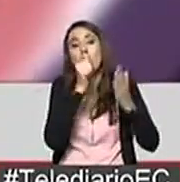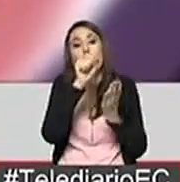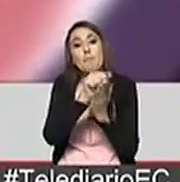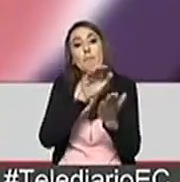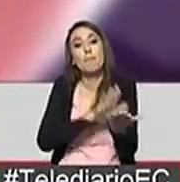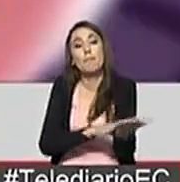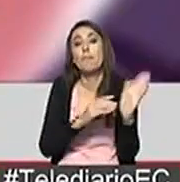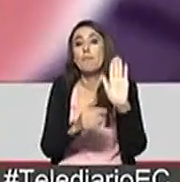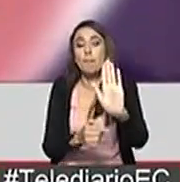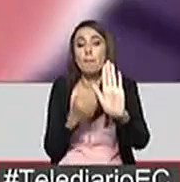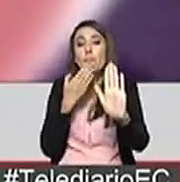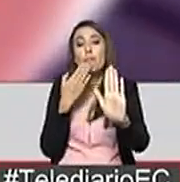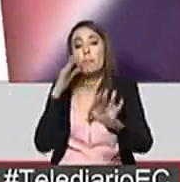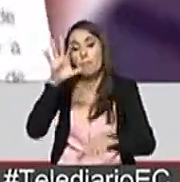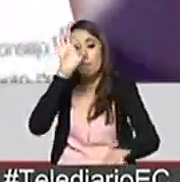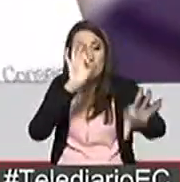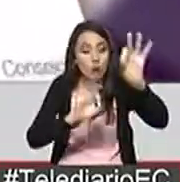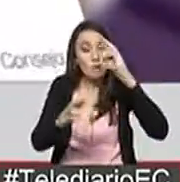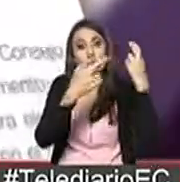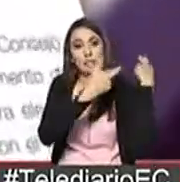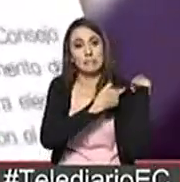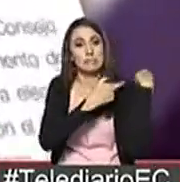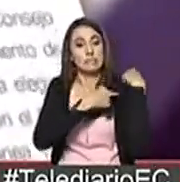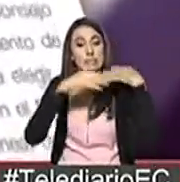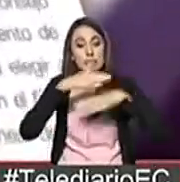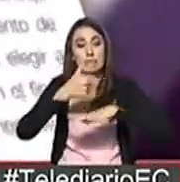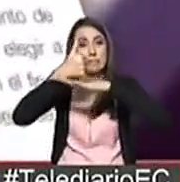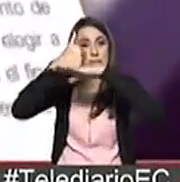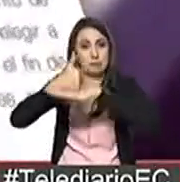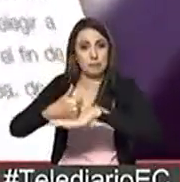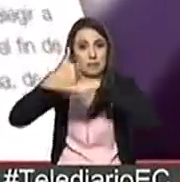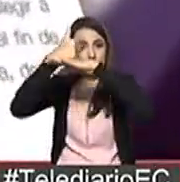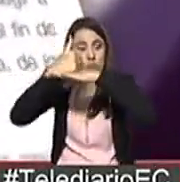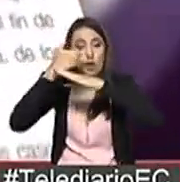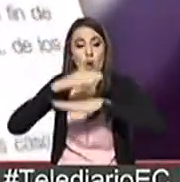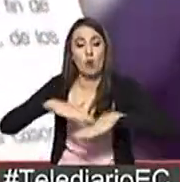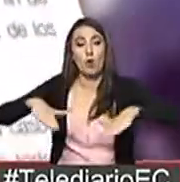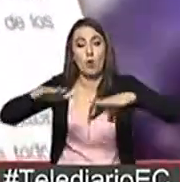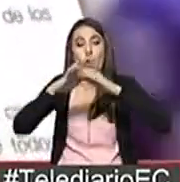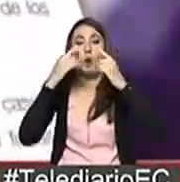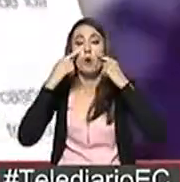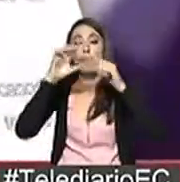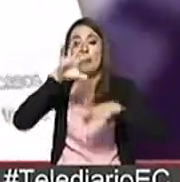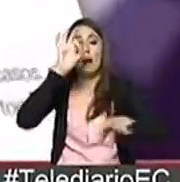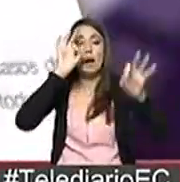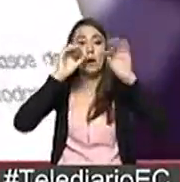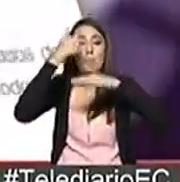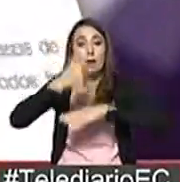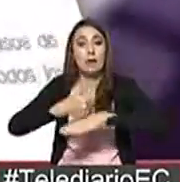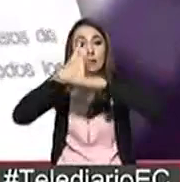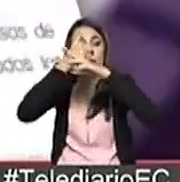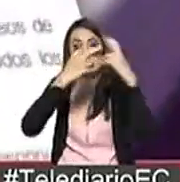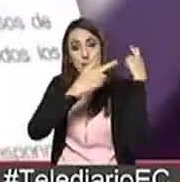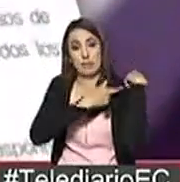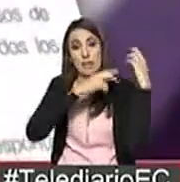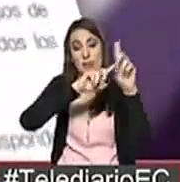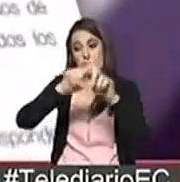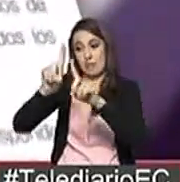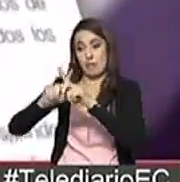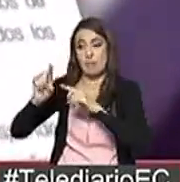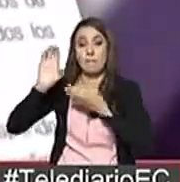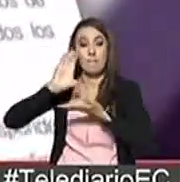de reglamento de selección de cargos de nivel jerárquico superior para elegir a quienes ocuparán los altos cargos en diversas casas de